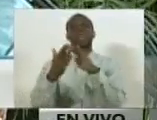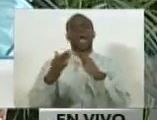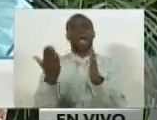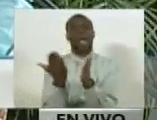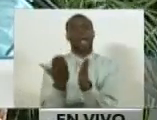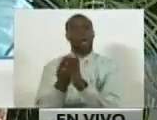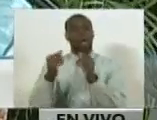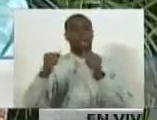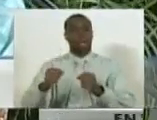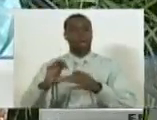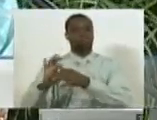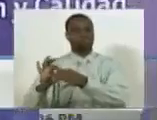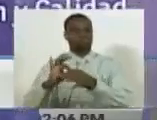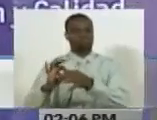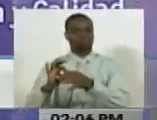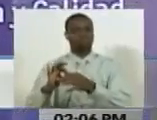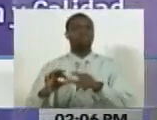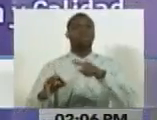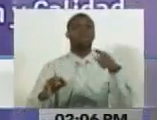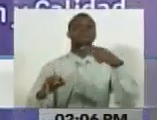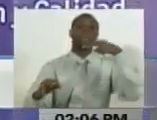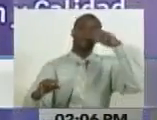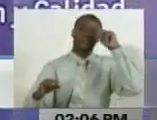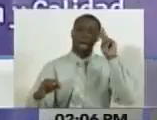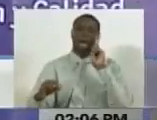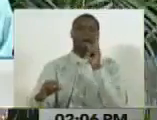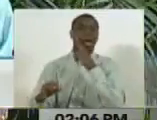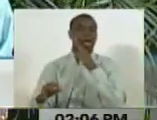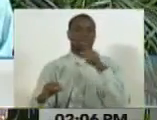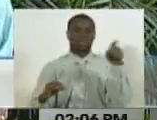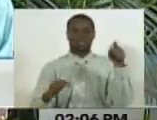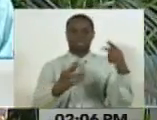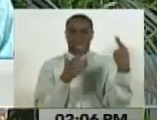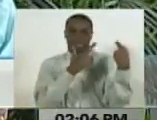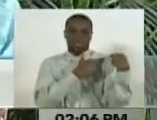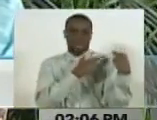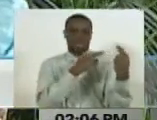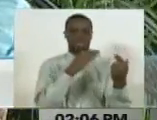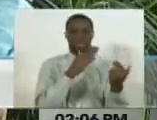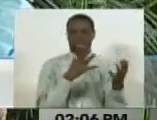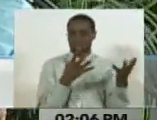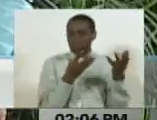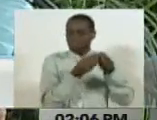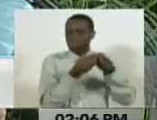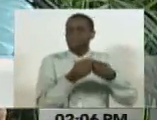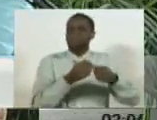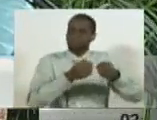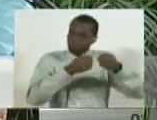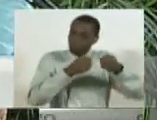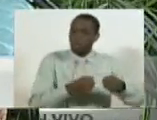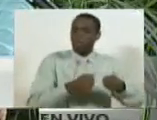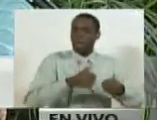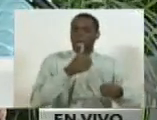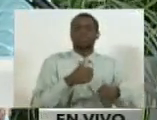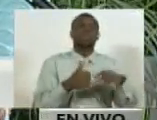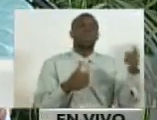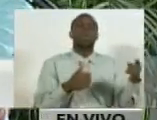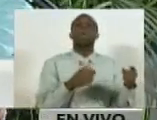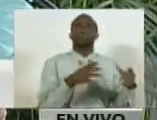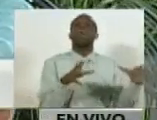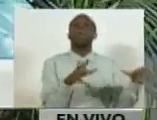Consolidar la unión del movimiento de padres, representantes, madres. Consolidar el movimiento bolivariano de